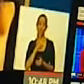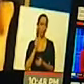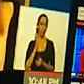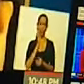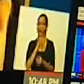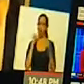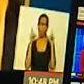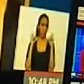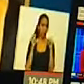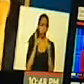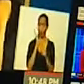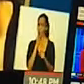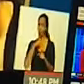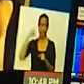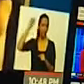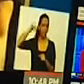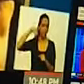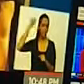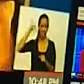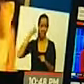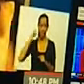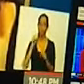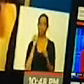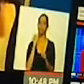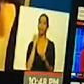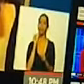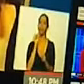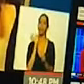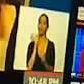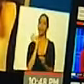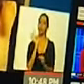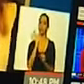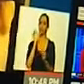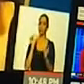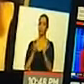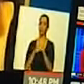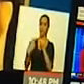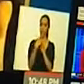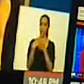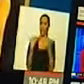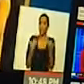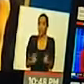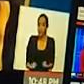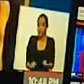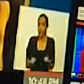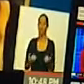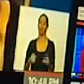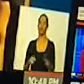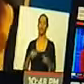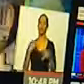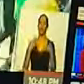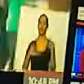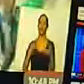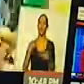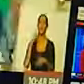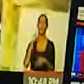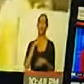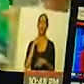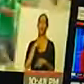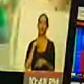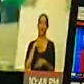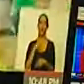no hay videos del momento exacto del ataque, ya que se trataba de un evento político